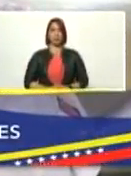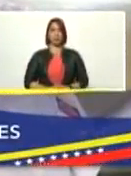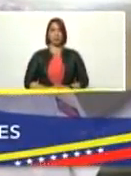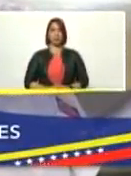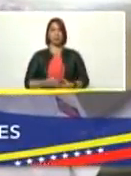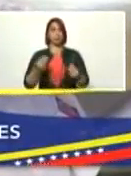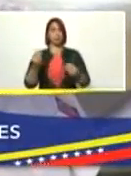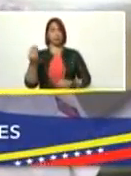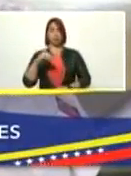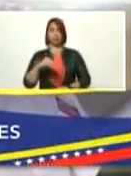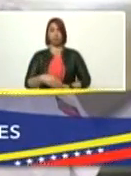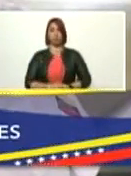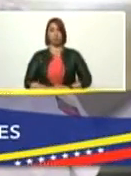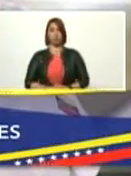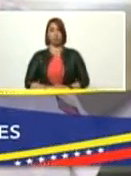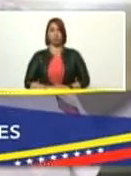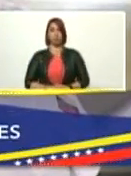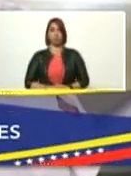Mucho más.